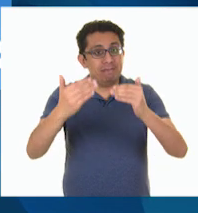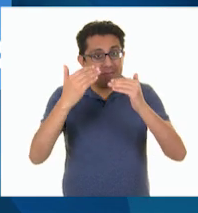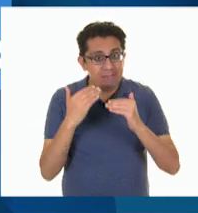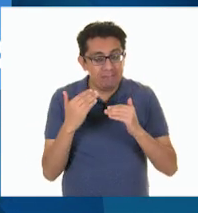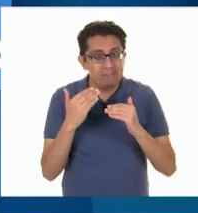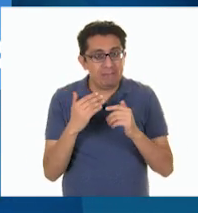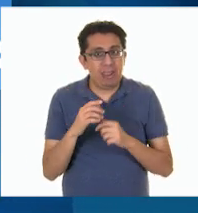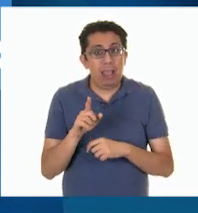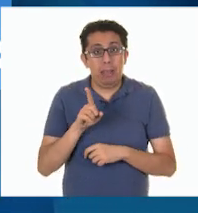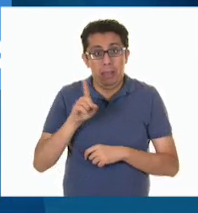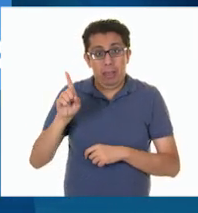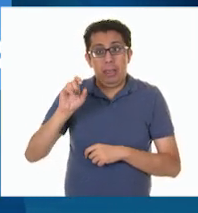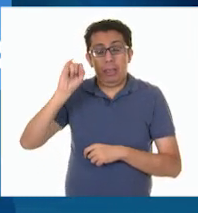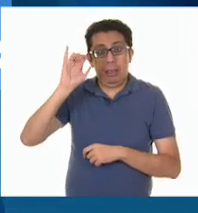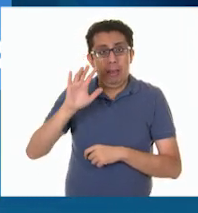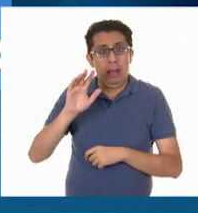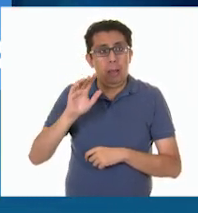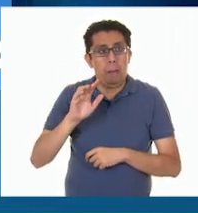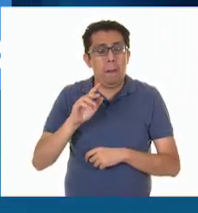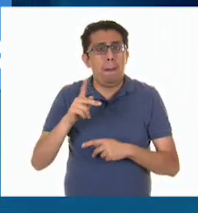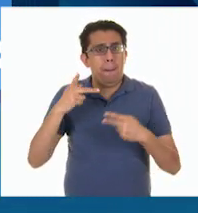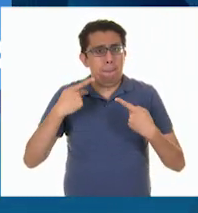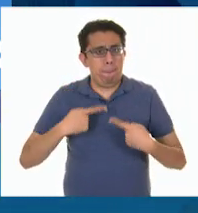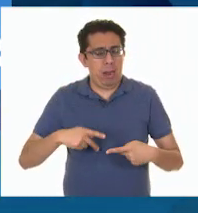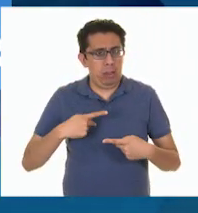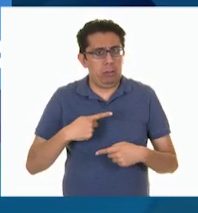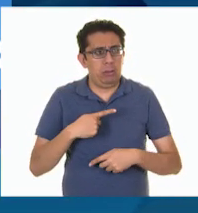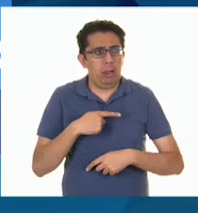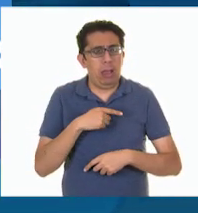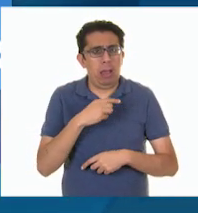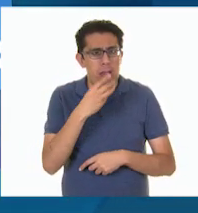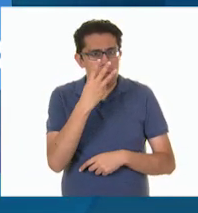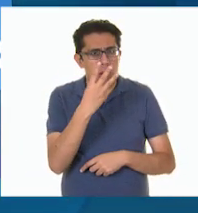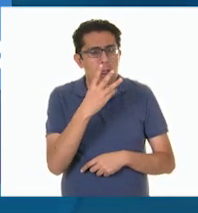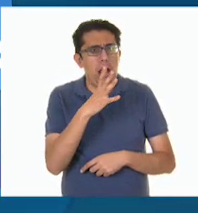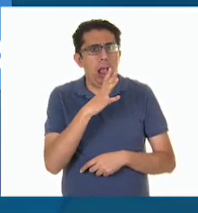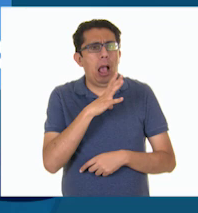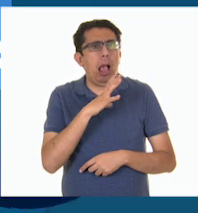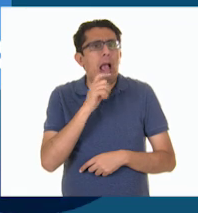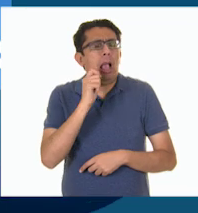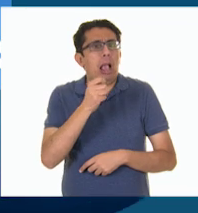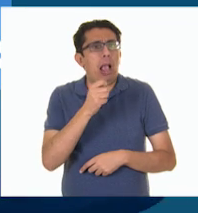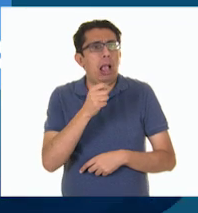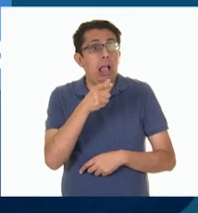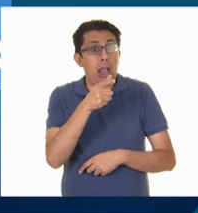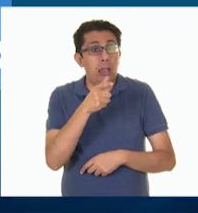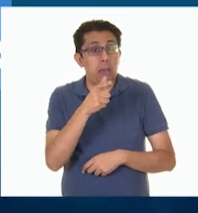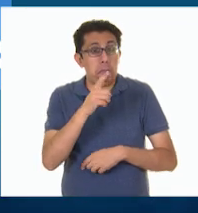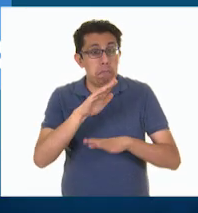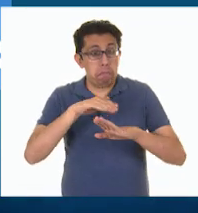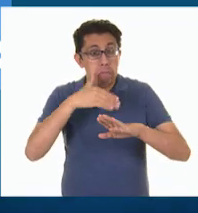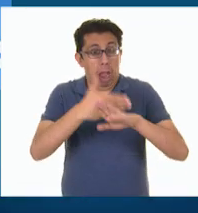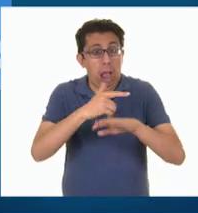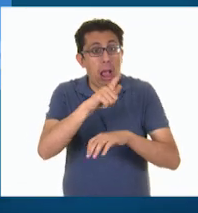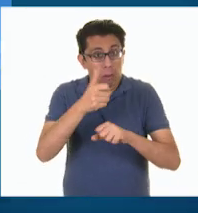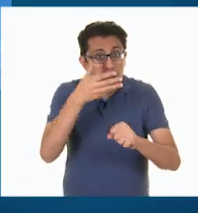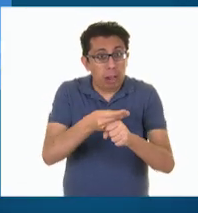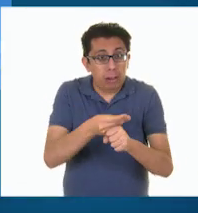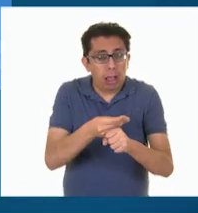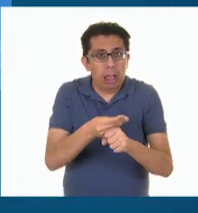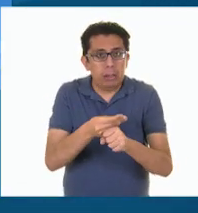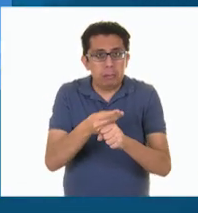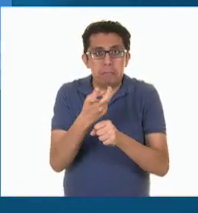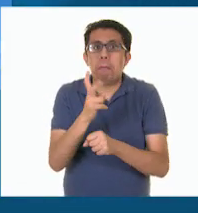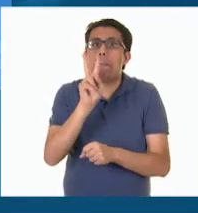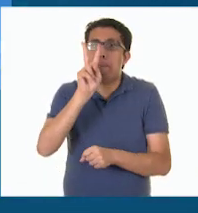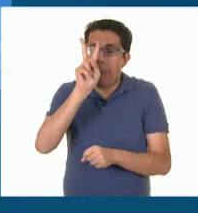siguiente imagen, estas 3 personas que aparecen, ¿intervienen en una reparación del daño? Verdadero, eso es